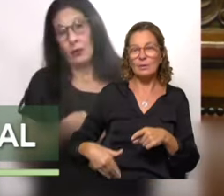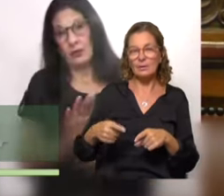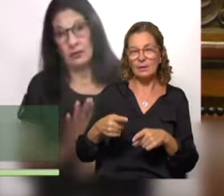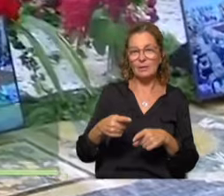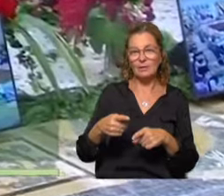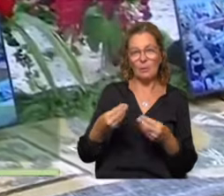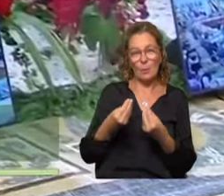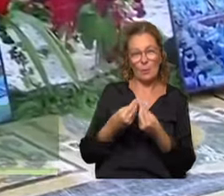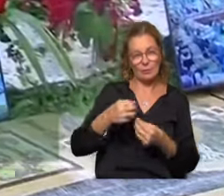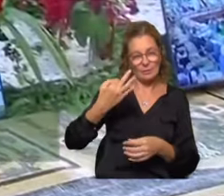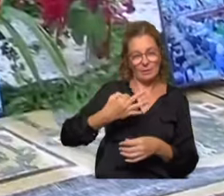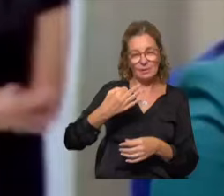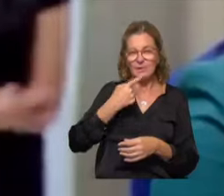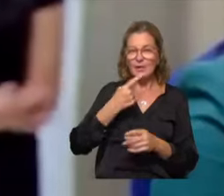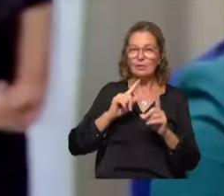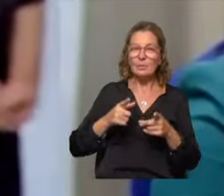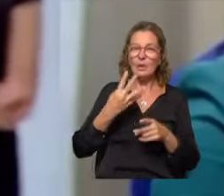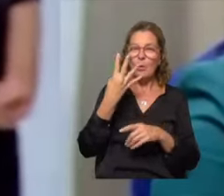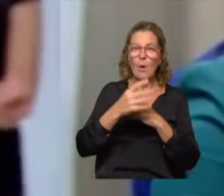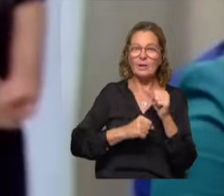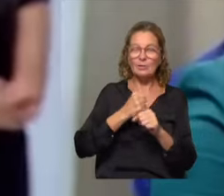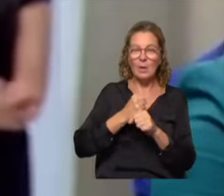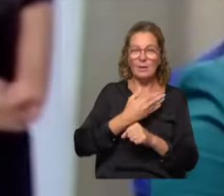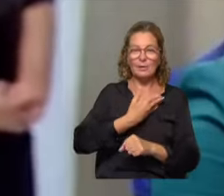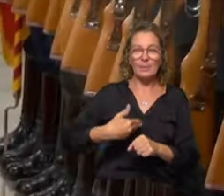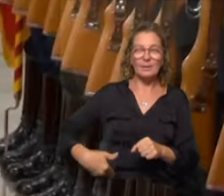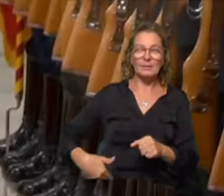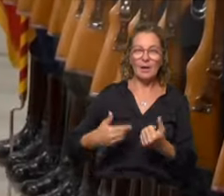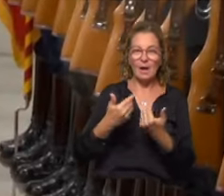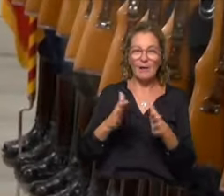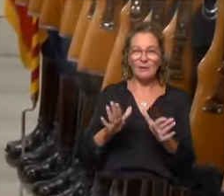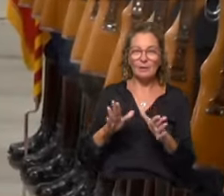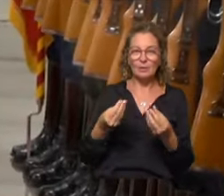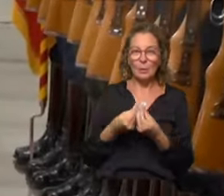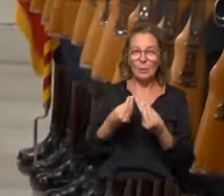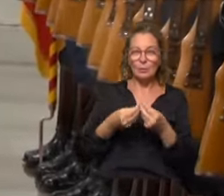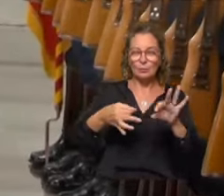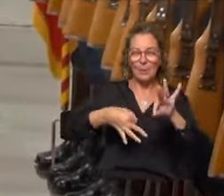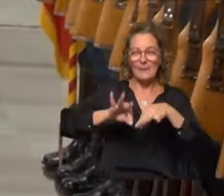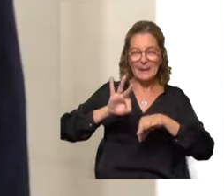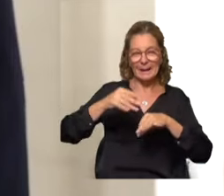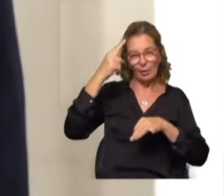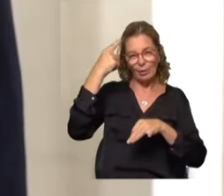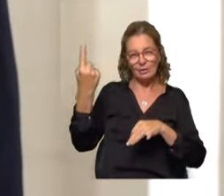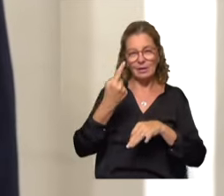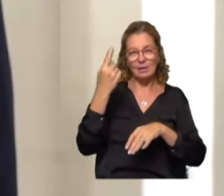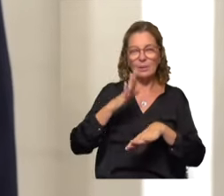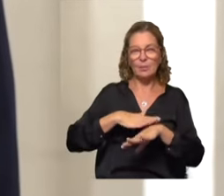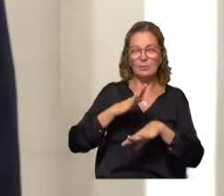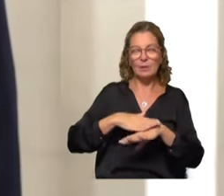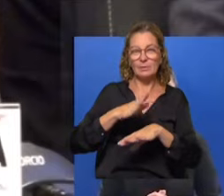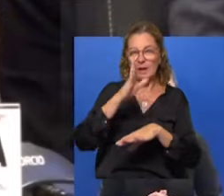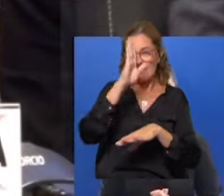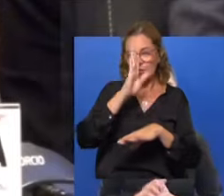pecho. Lacalle aseguró que durante sus 4 años de mandato se han abierto un sinnúmero de mercados internacionales y responsabilizó a Brasil